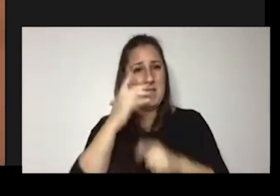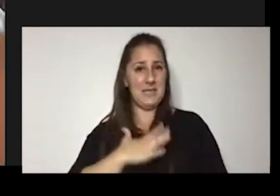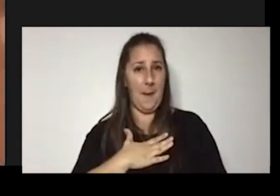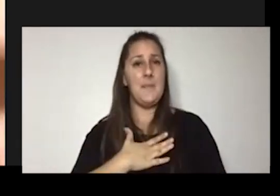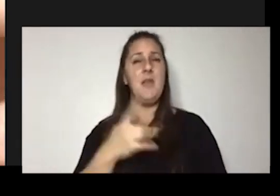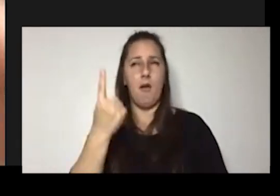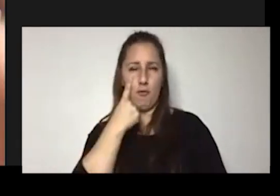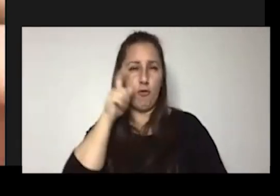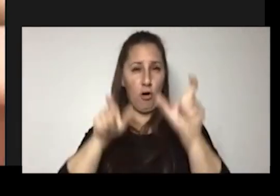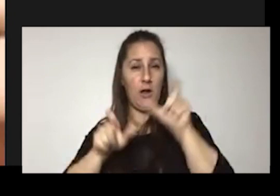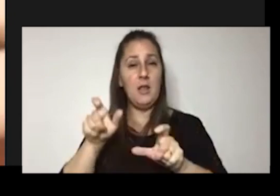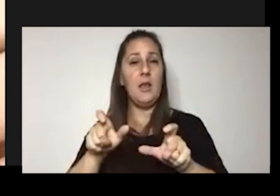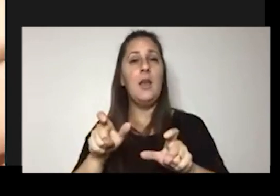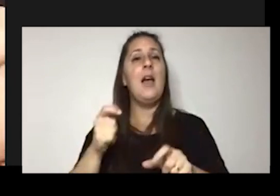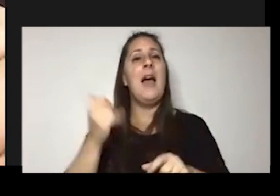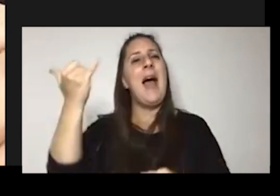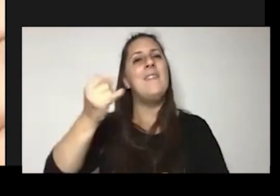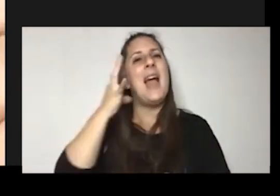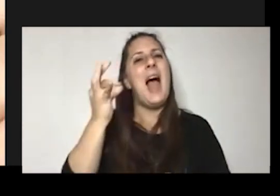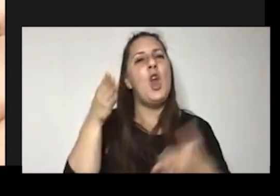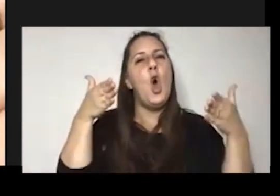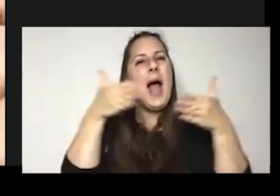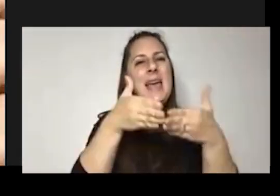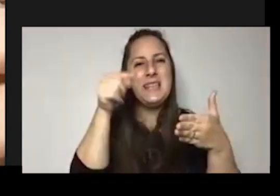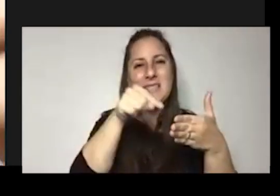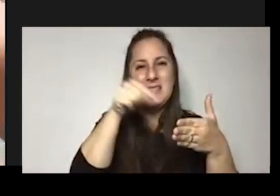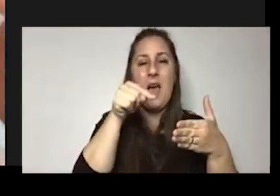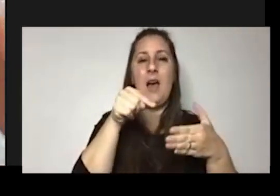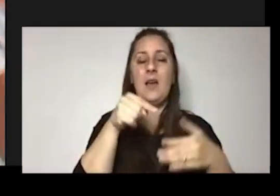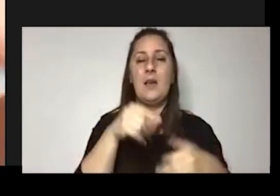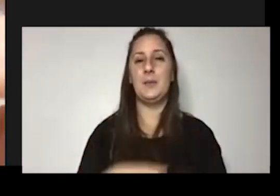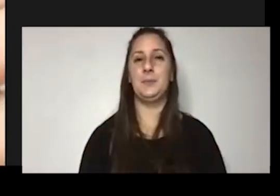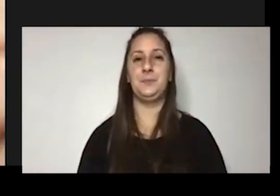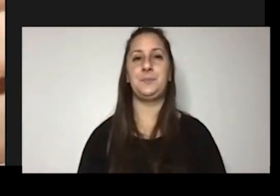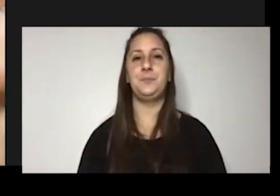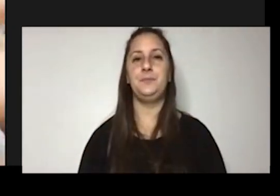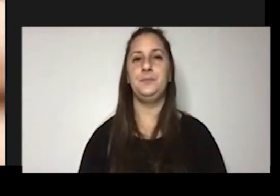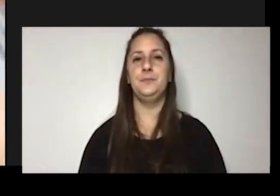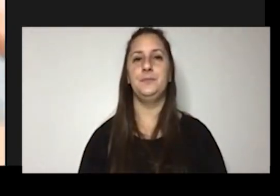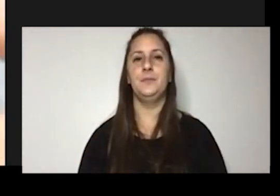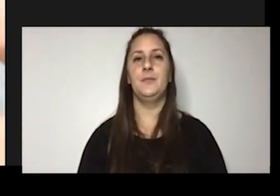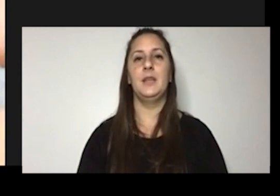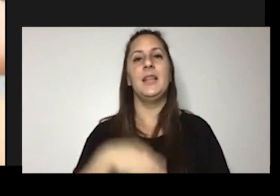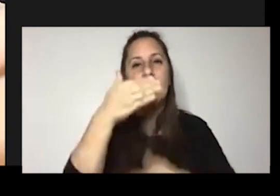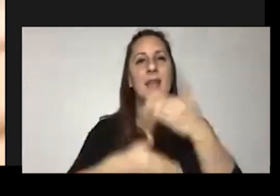había algo desde la agencia, quizás, que estén trabajando para